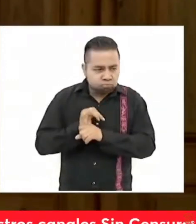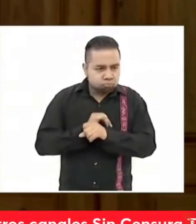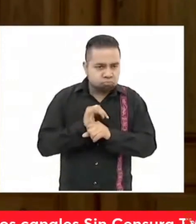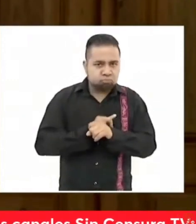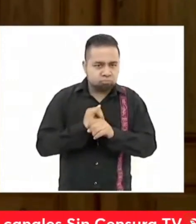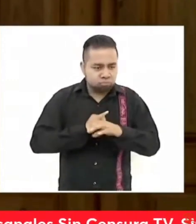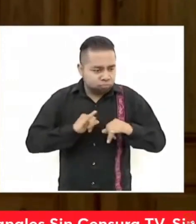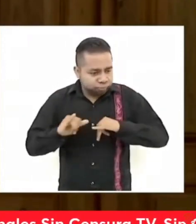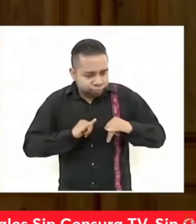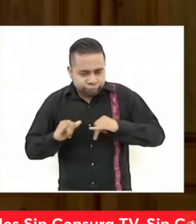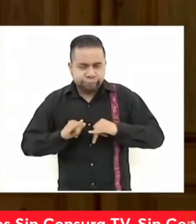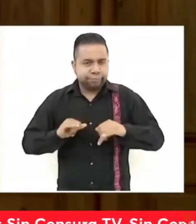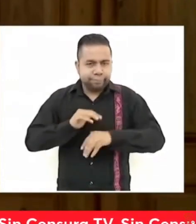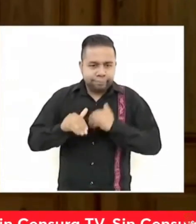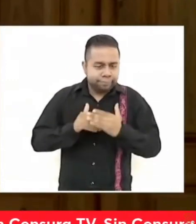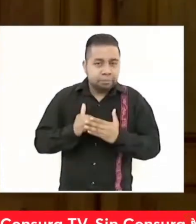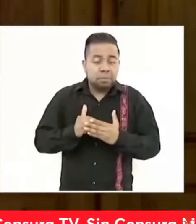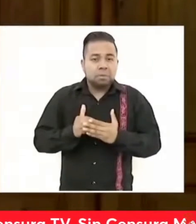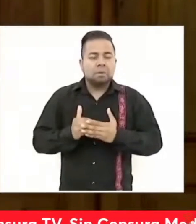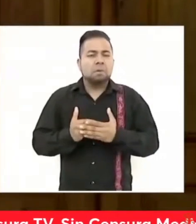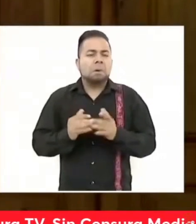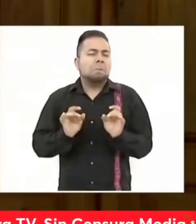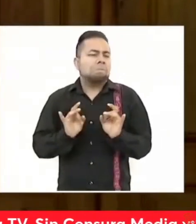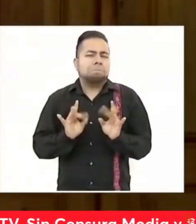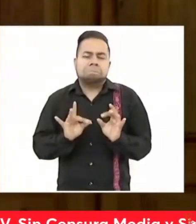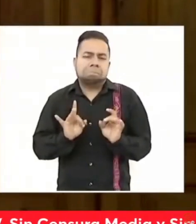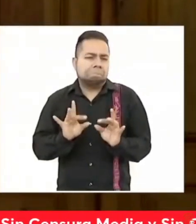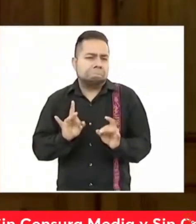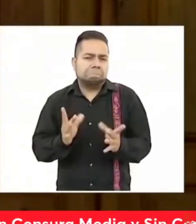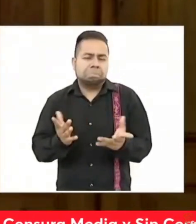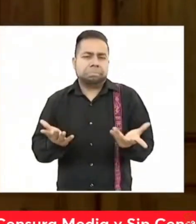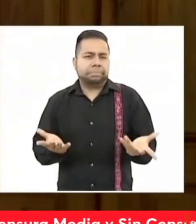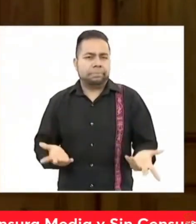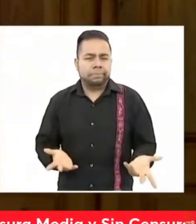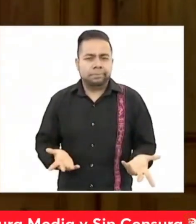y por circunstancias